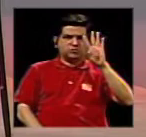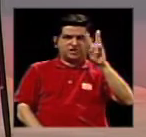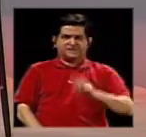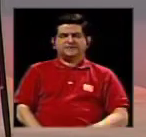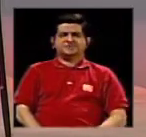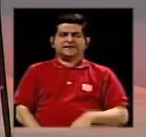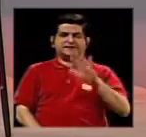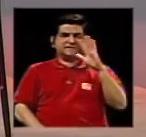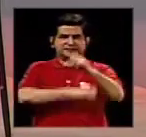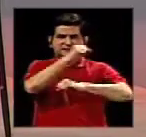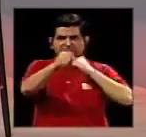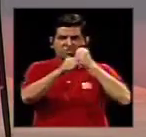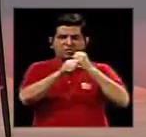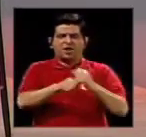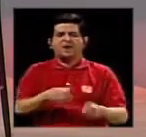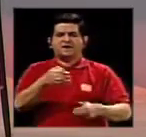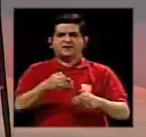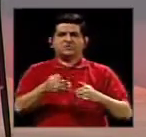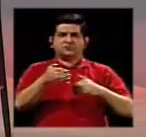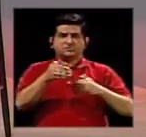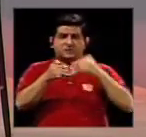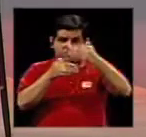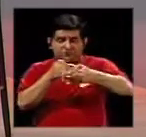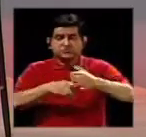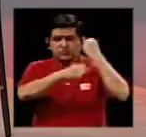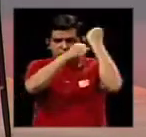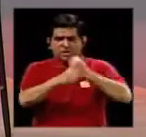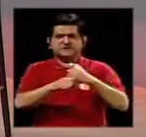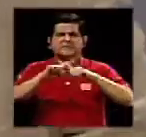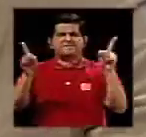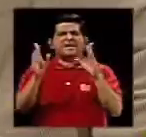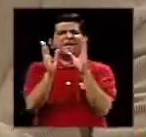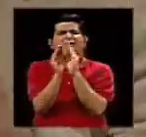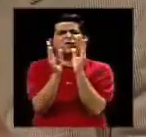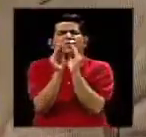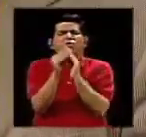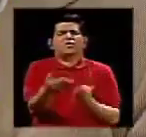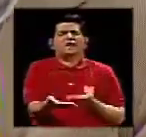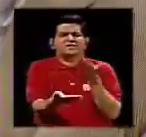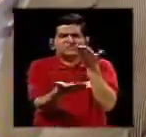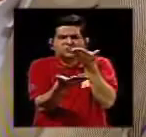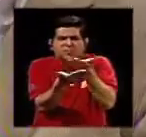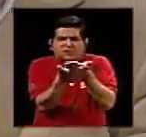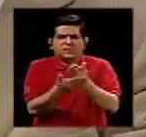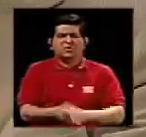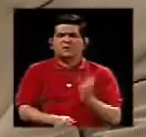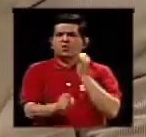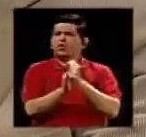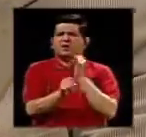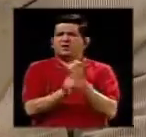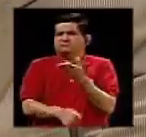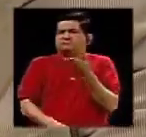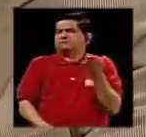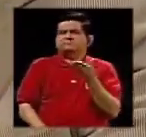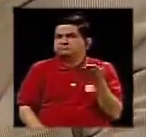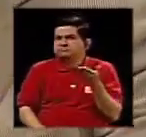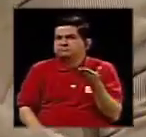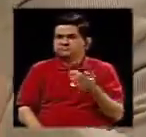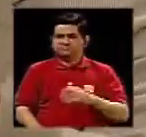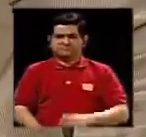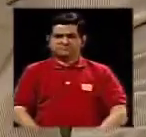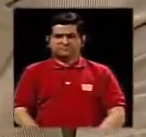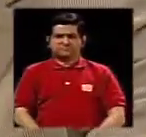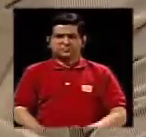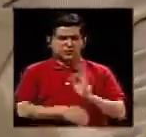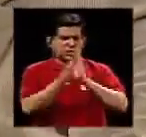escasos 5 años de su fundación pero digamos en un en un congreso lo que plantea lo que se plantea la institución es eh vamos a ver